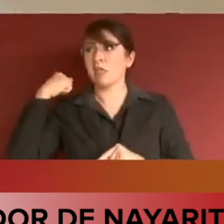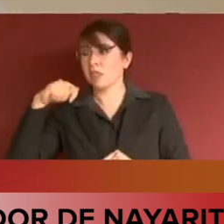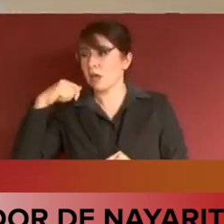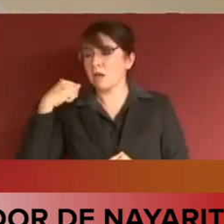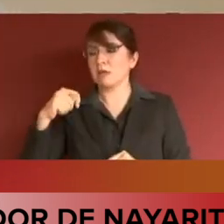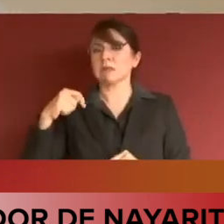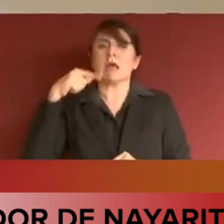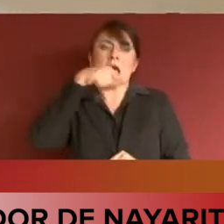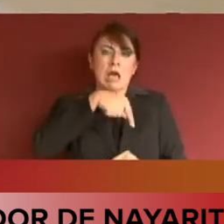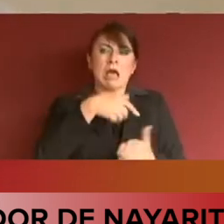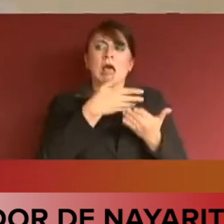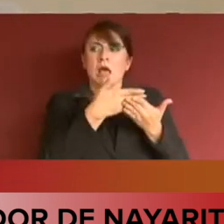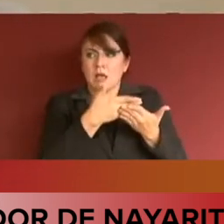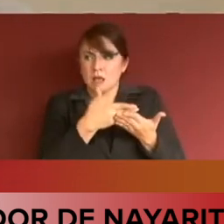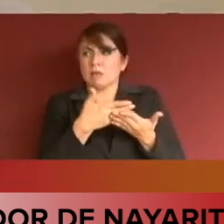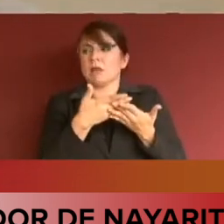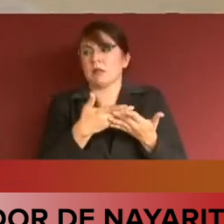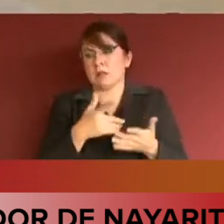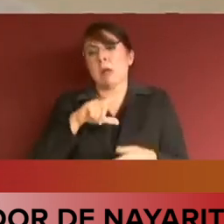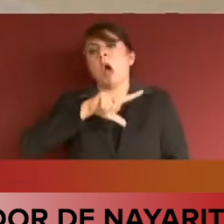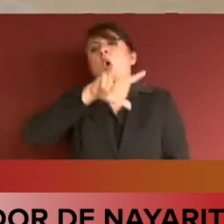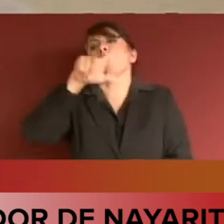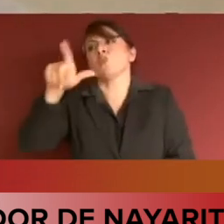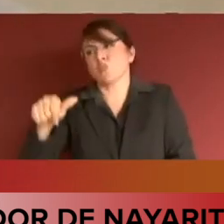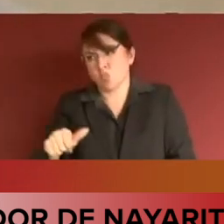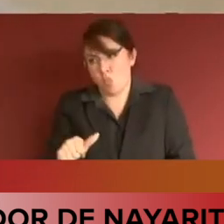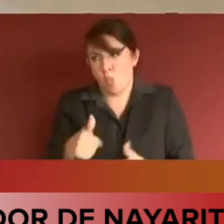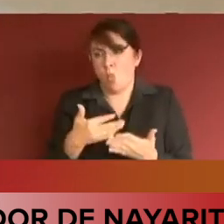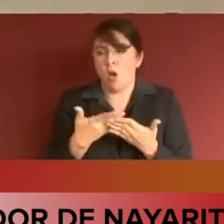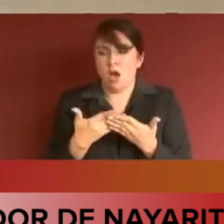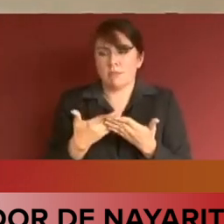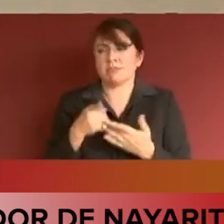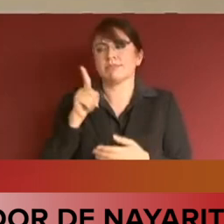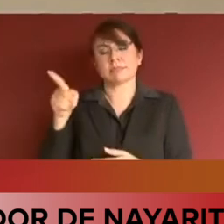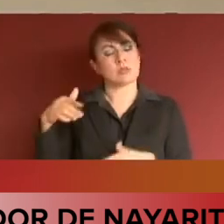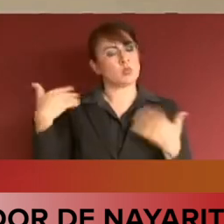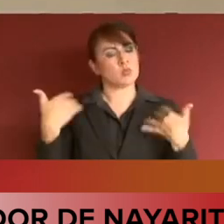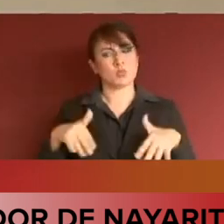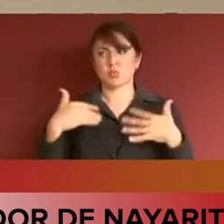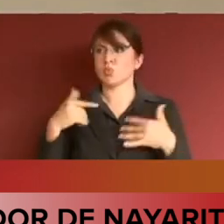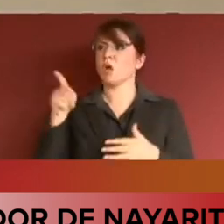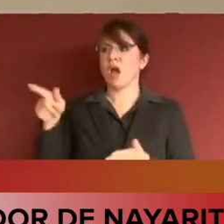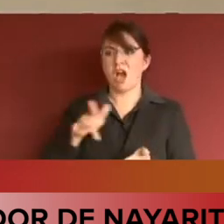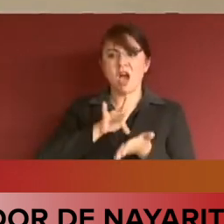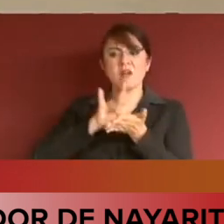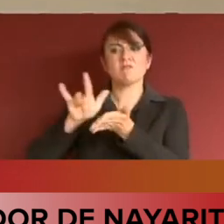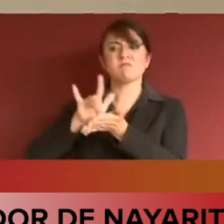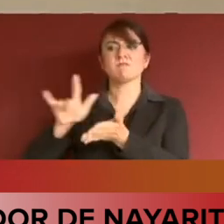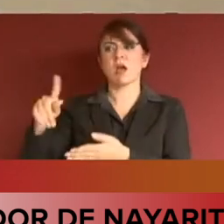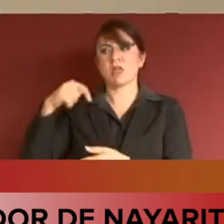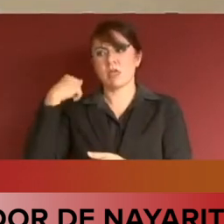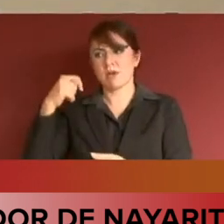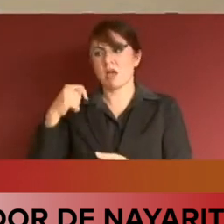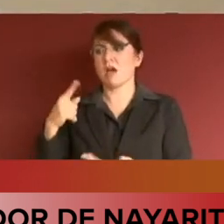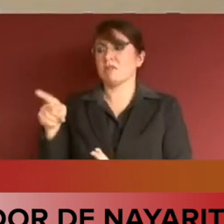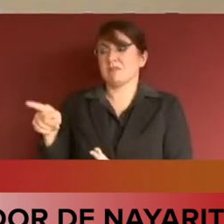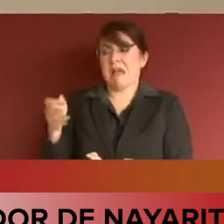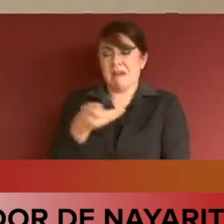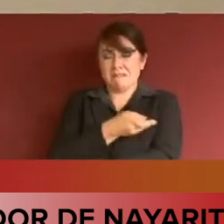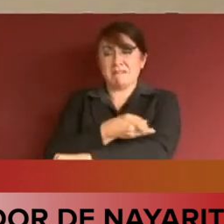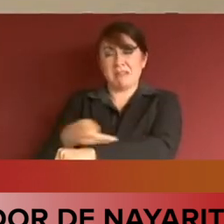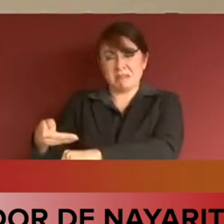traslado para enfrentar con aplomo y con gran sentido humano la emergencia y la reconstrucción en favor de las